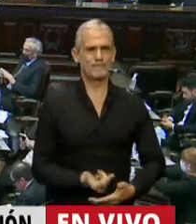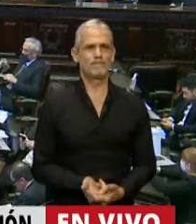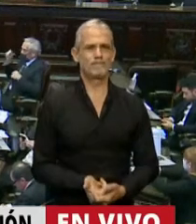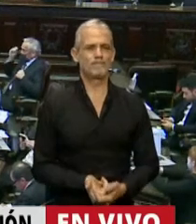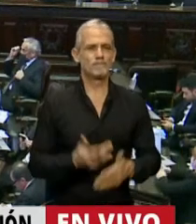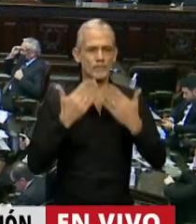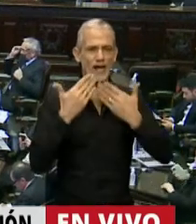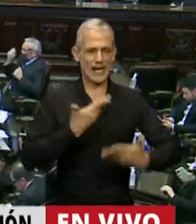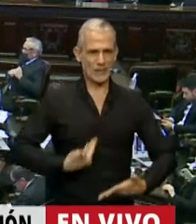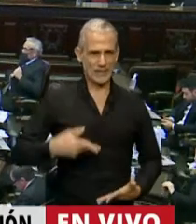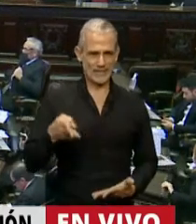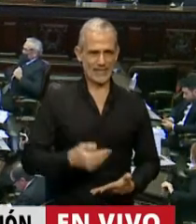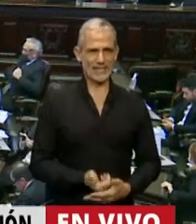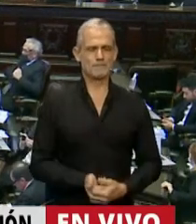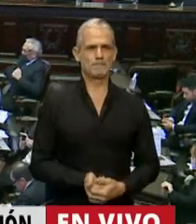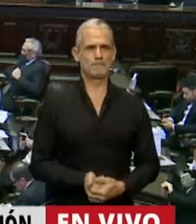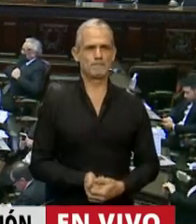Gracias, presidente.